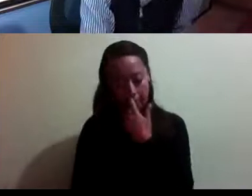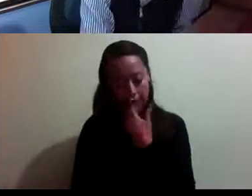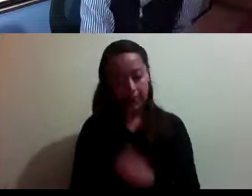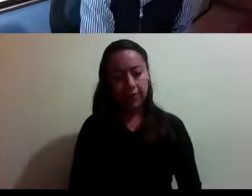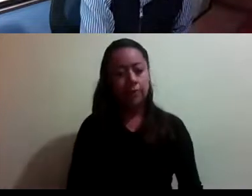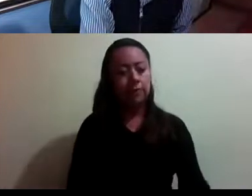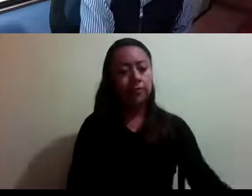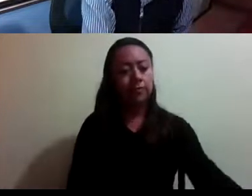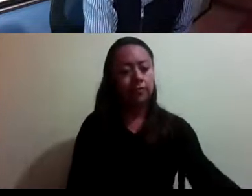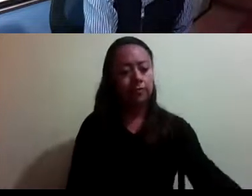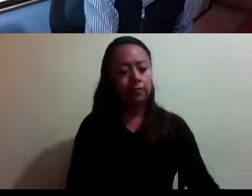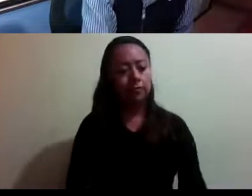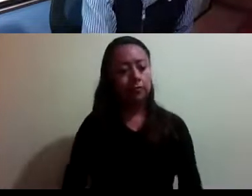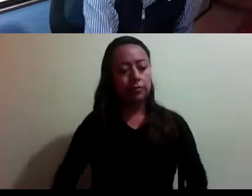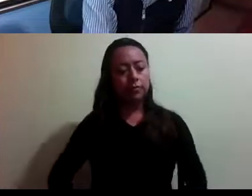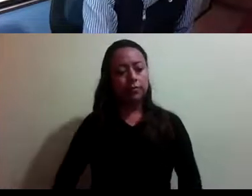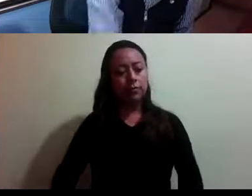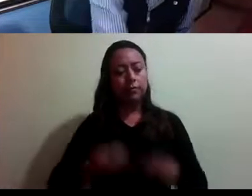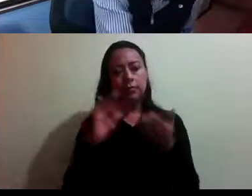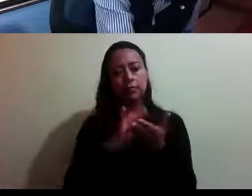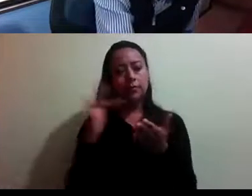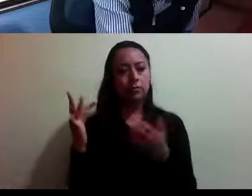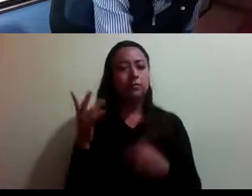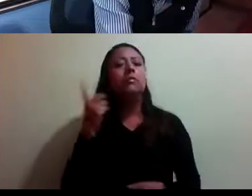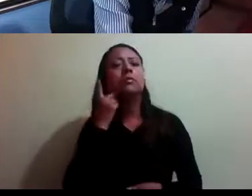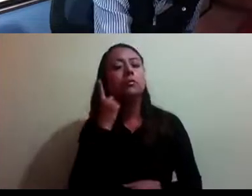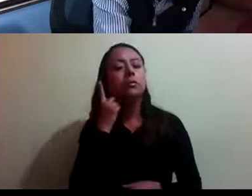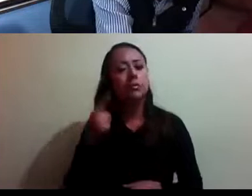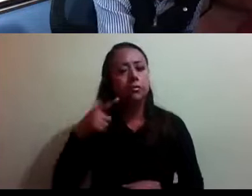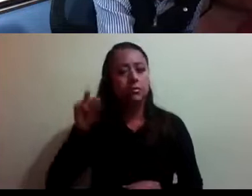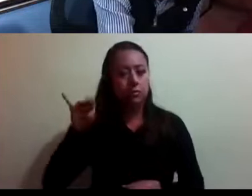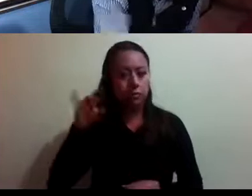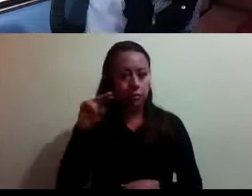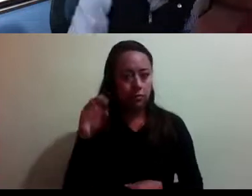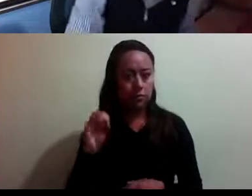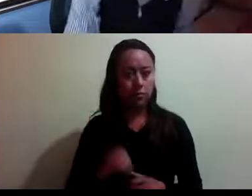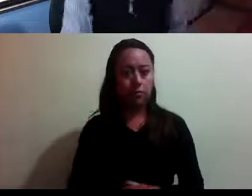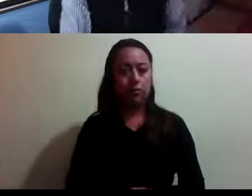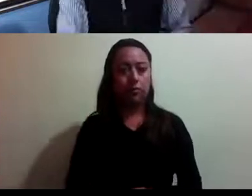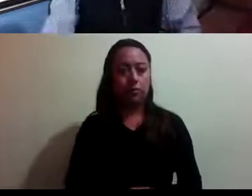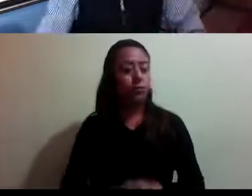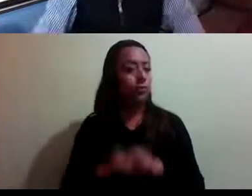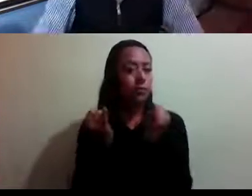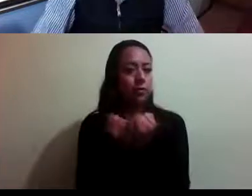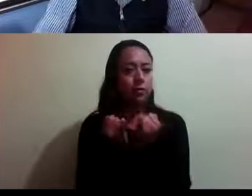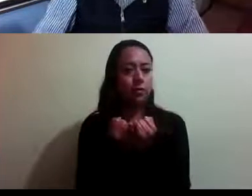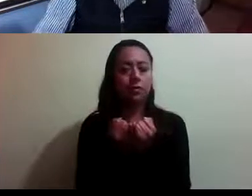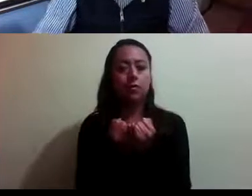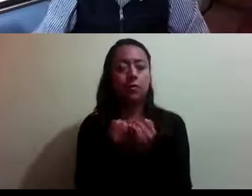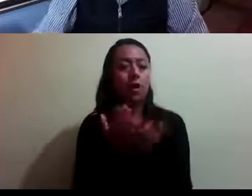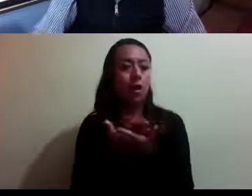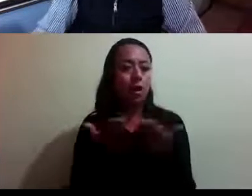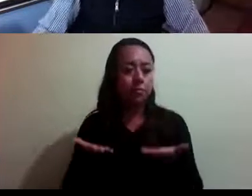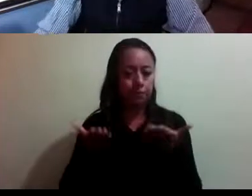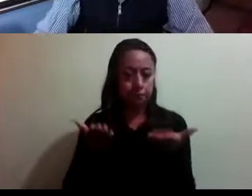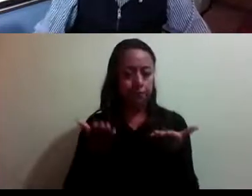gracias, diputado Jorge Gaviño Ambriz, por sus preguntas. Y de igual manera, cederíamos el uso de la palabra al diputado